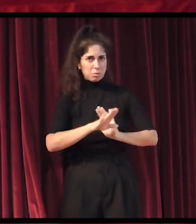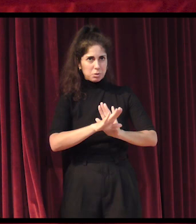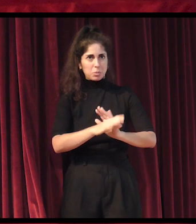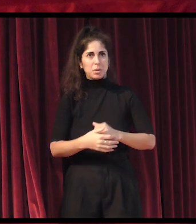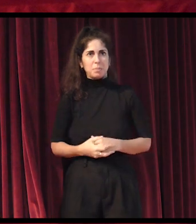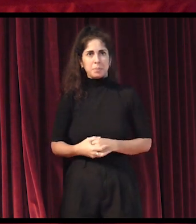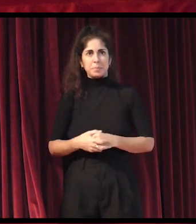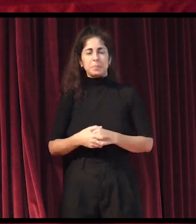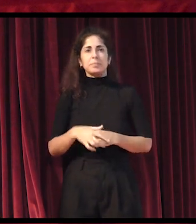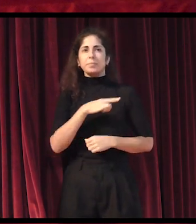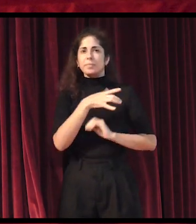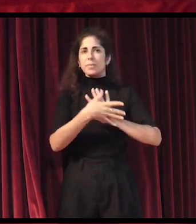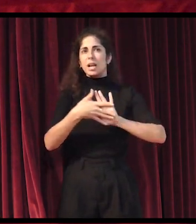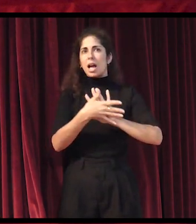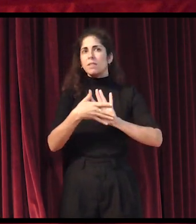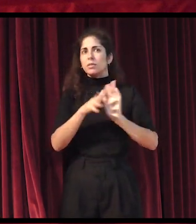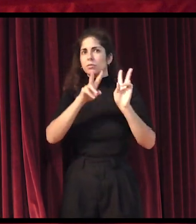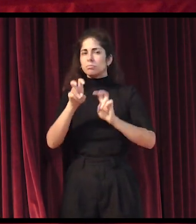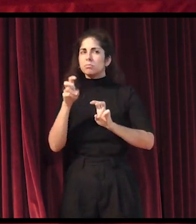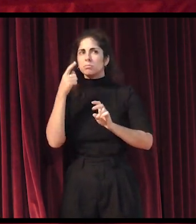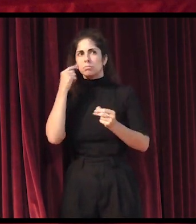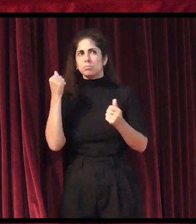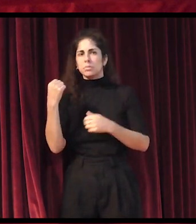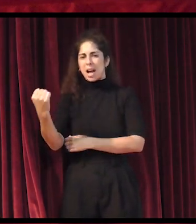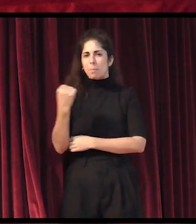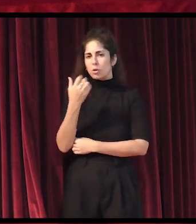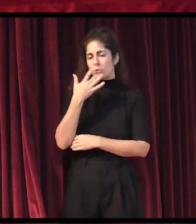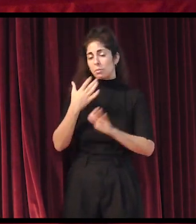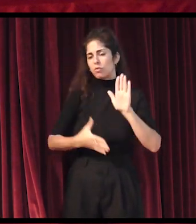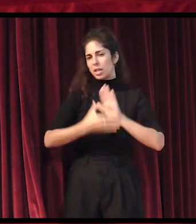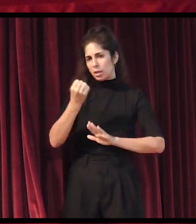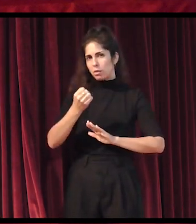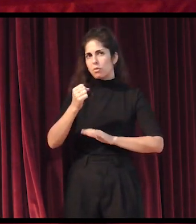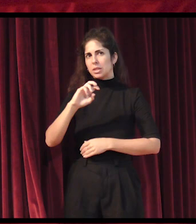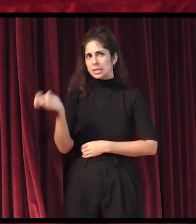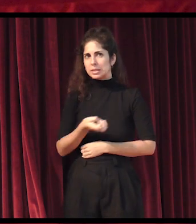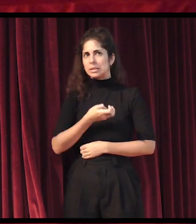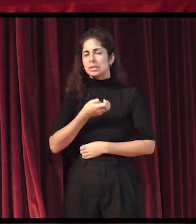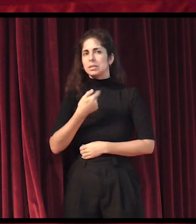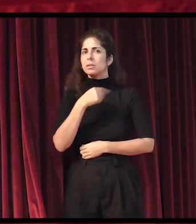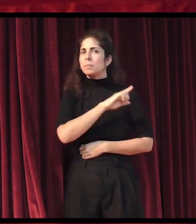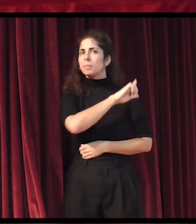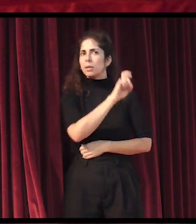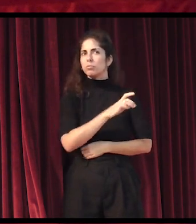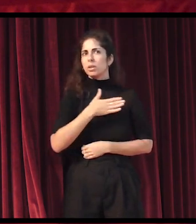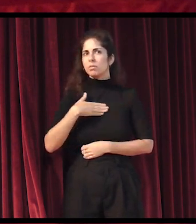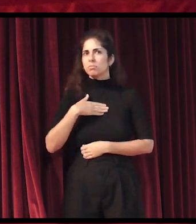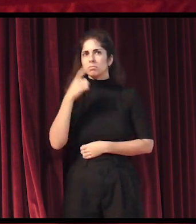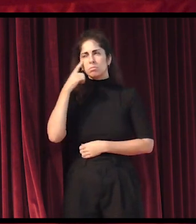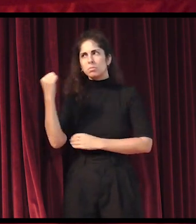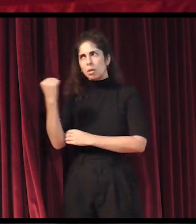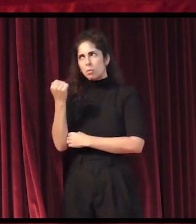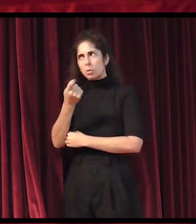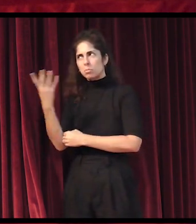encima el tema de los apoyos que has recibido a nivel, pues, por ejemplo, de federación y demás. Te quería preguntar qué apoyos has echado